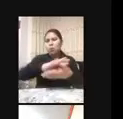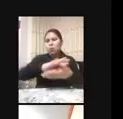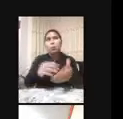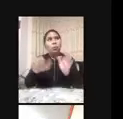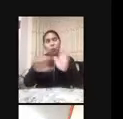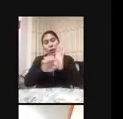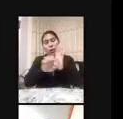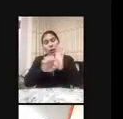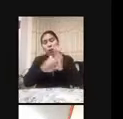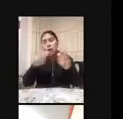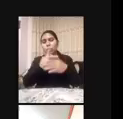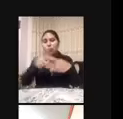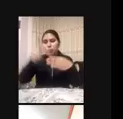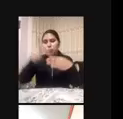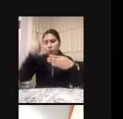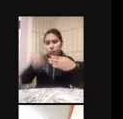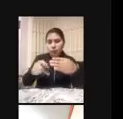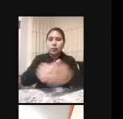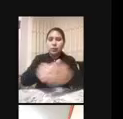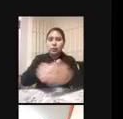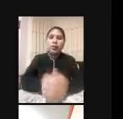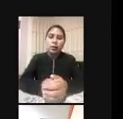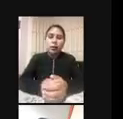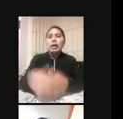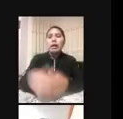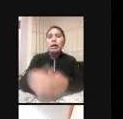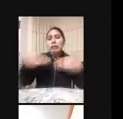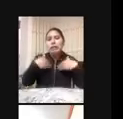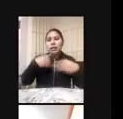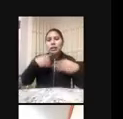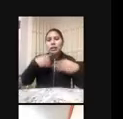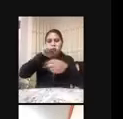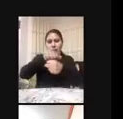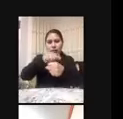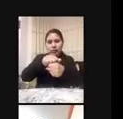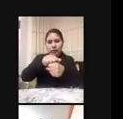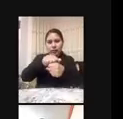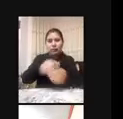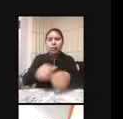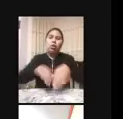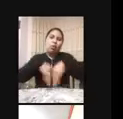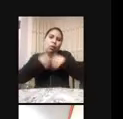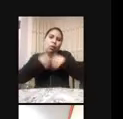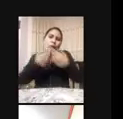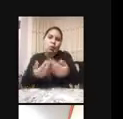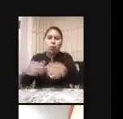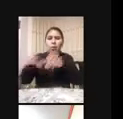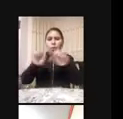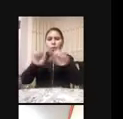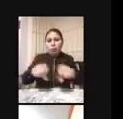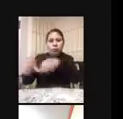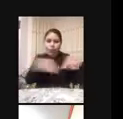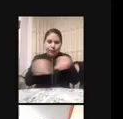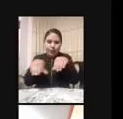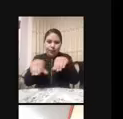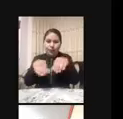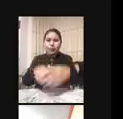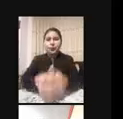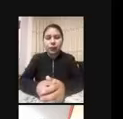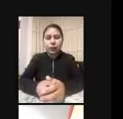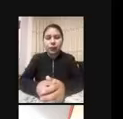que trabajar lo que es el mostrarles cómo hacerlo. Y ahí están las neuronas espejo. Entonces, el